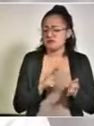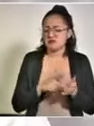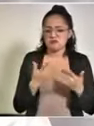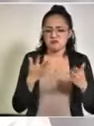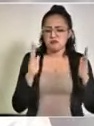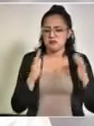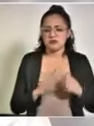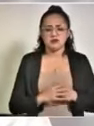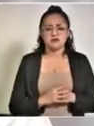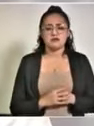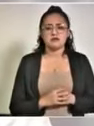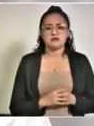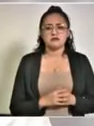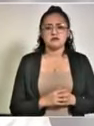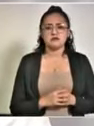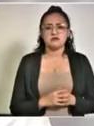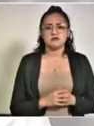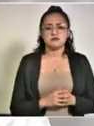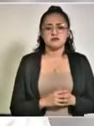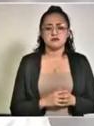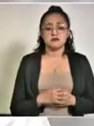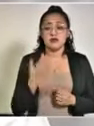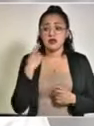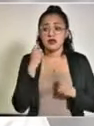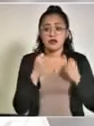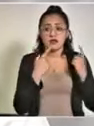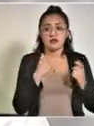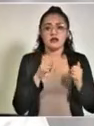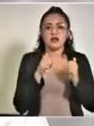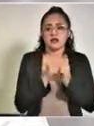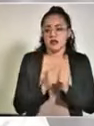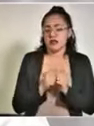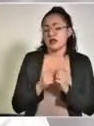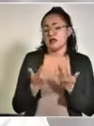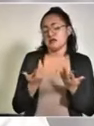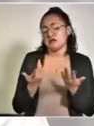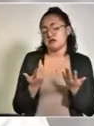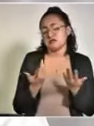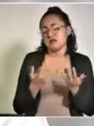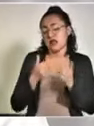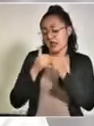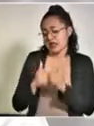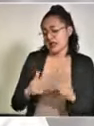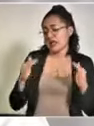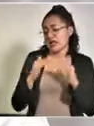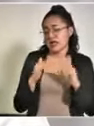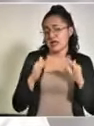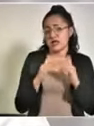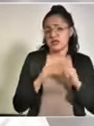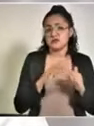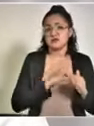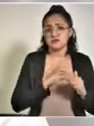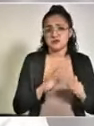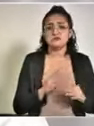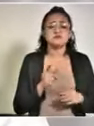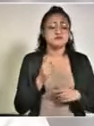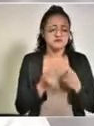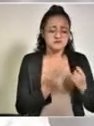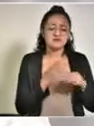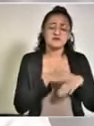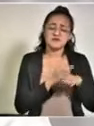y desde luego, para quienes puedan estar confinados en sus casas, pues háganlo.